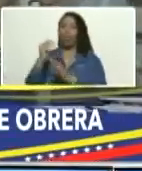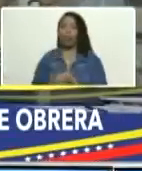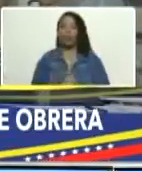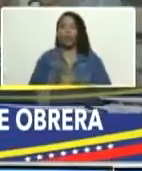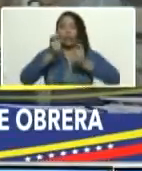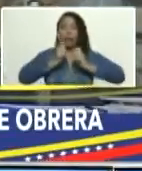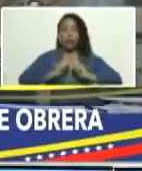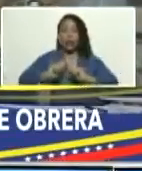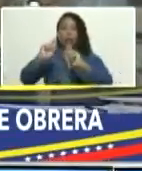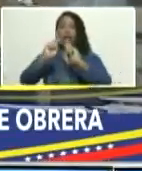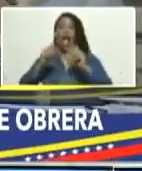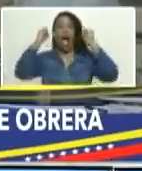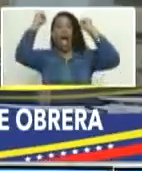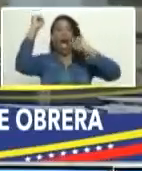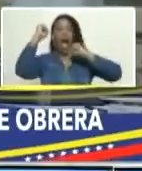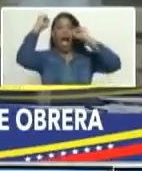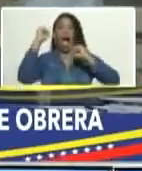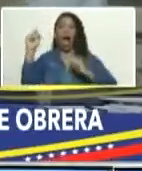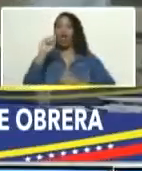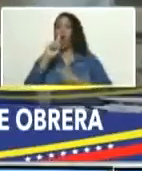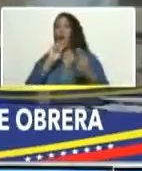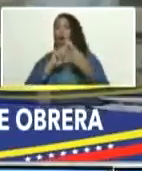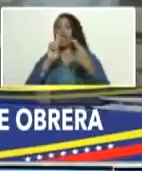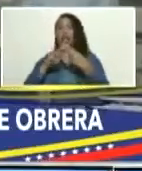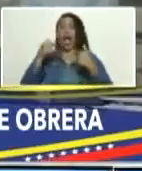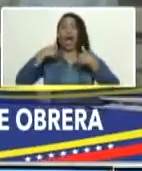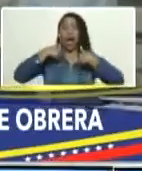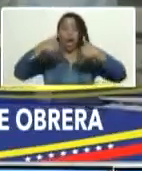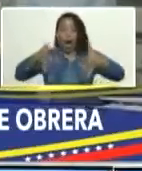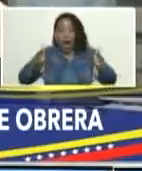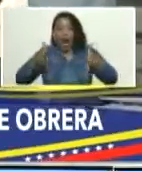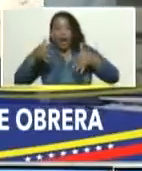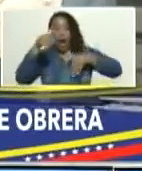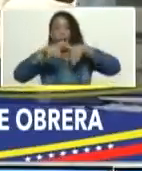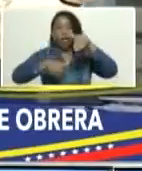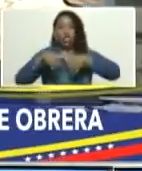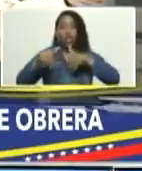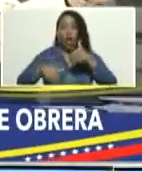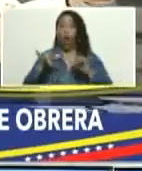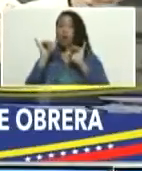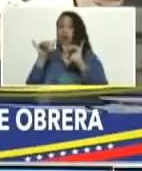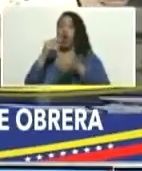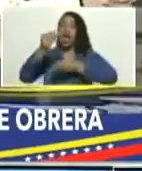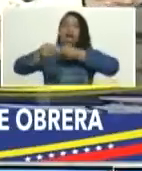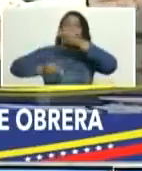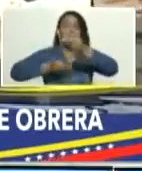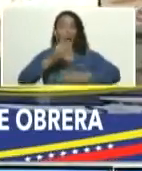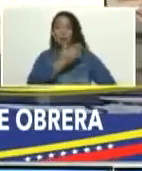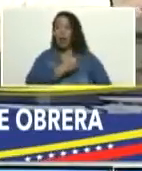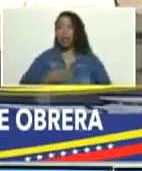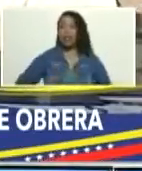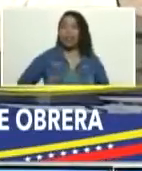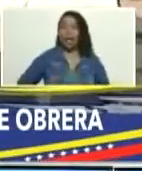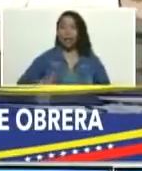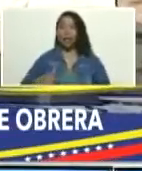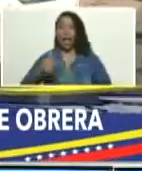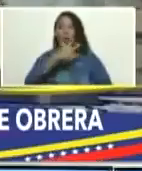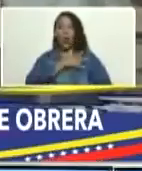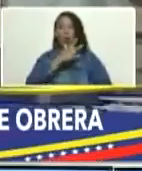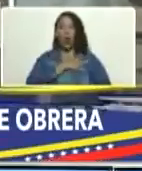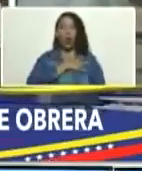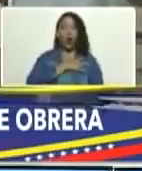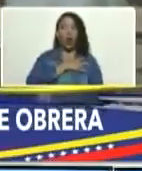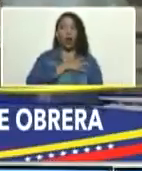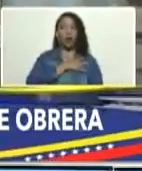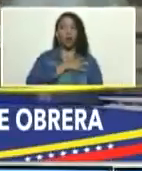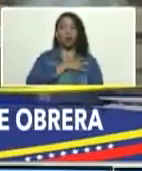Intentaron una guarimba para desconocer mi triunfo electoral, lo mismo que le hicieron al presidente Lula da Silva allá en Brasil,